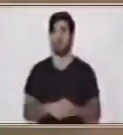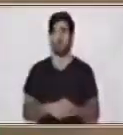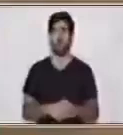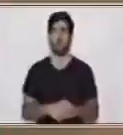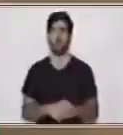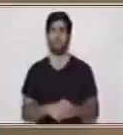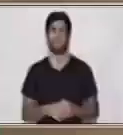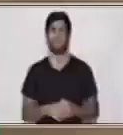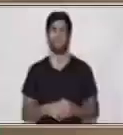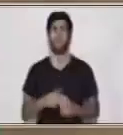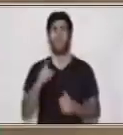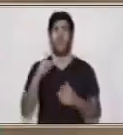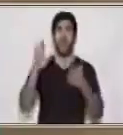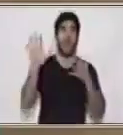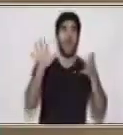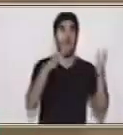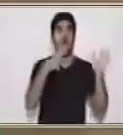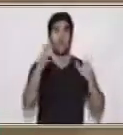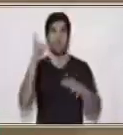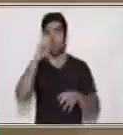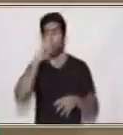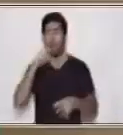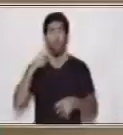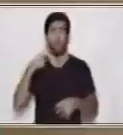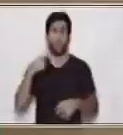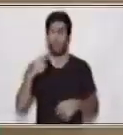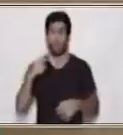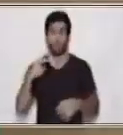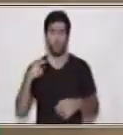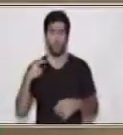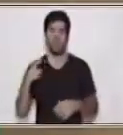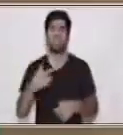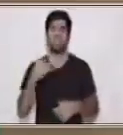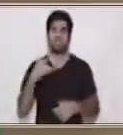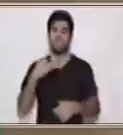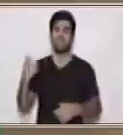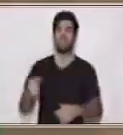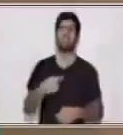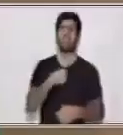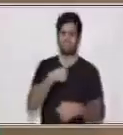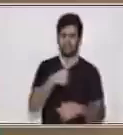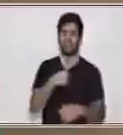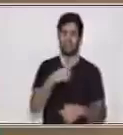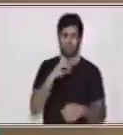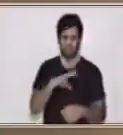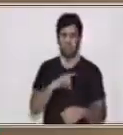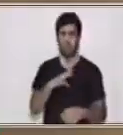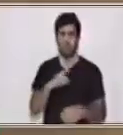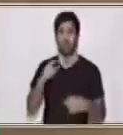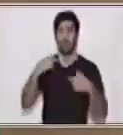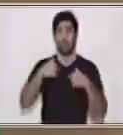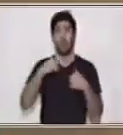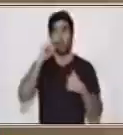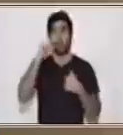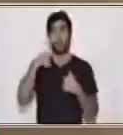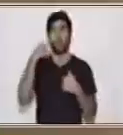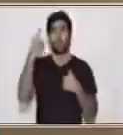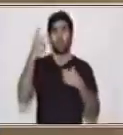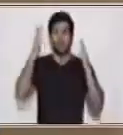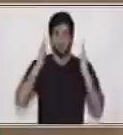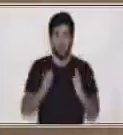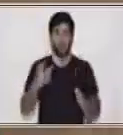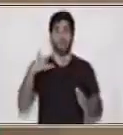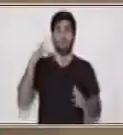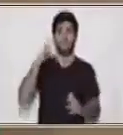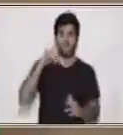oxímoron. El aire sin soplo le hiere, otro oxímoron. Verde el viajero acompañado de